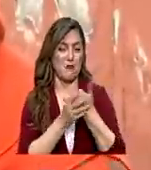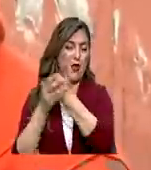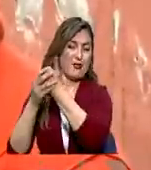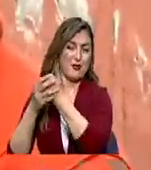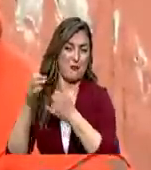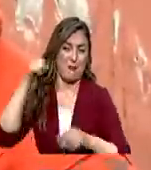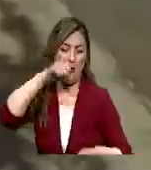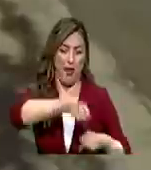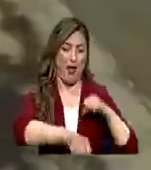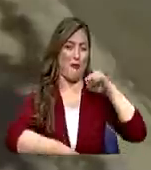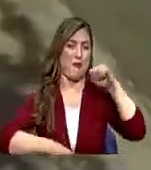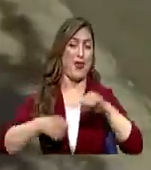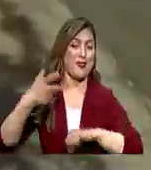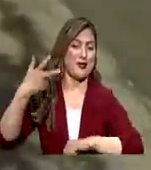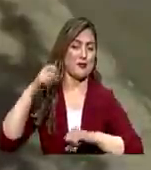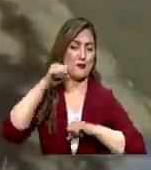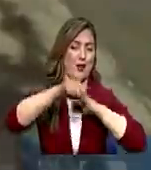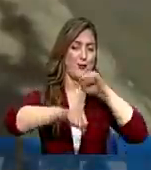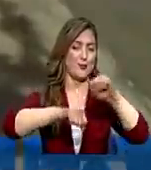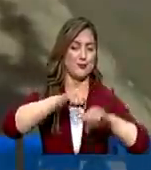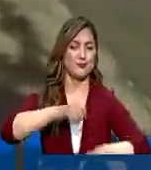comenzaron a pegar entre los tres.